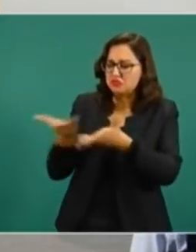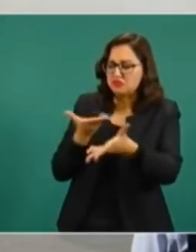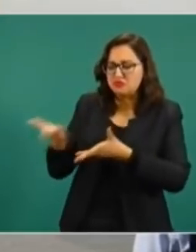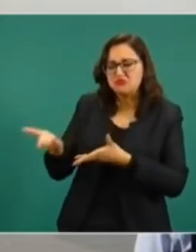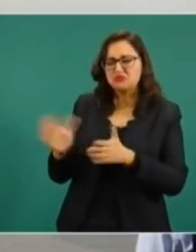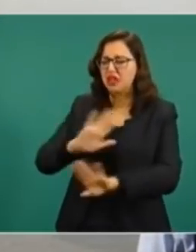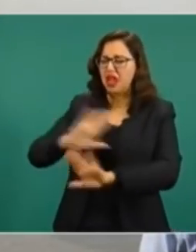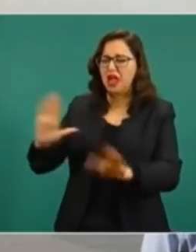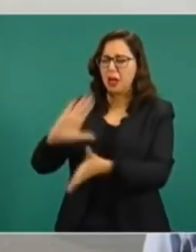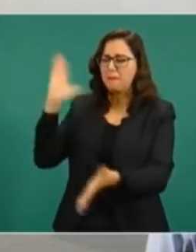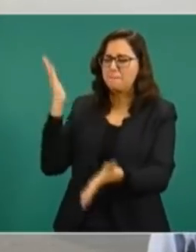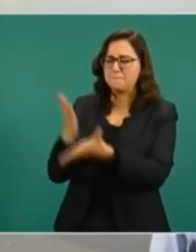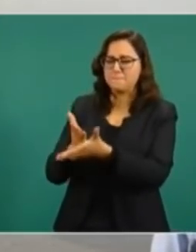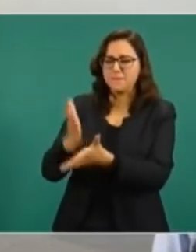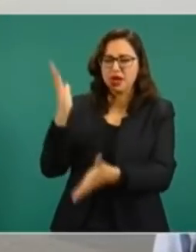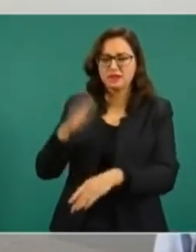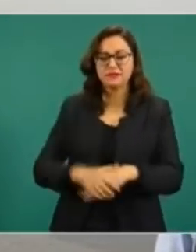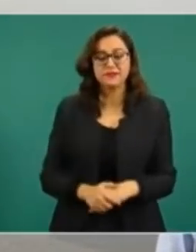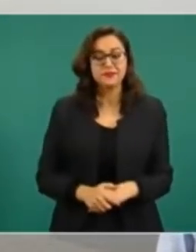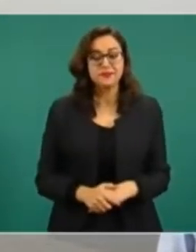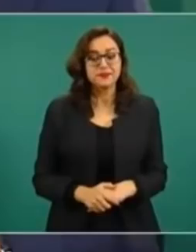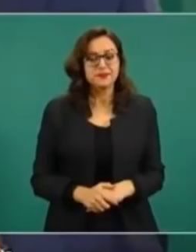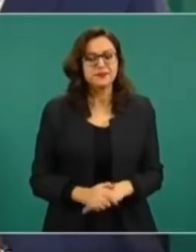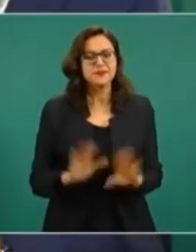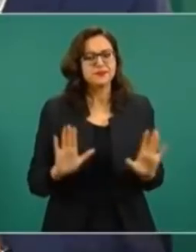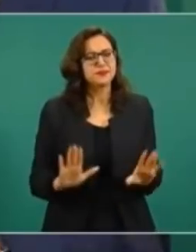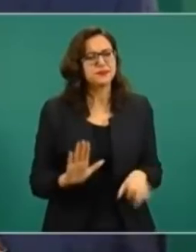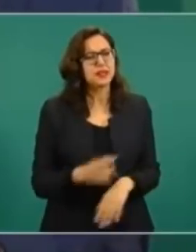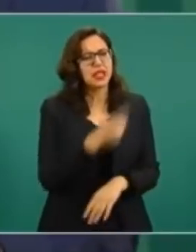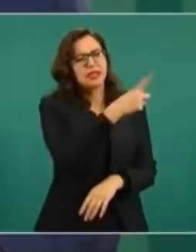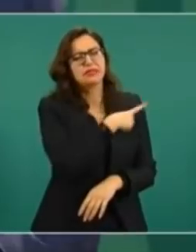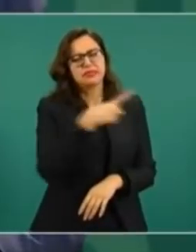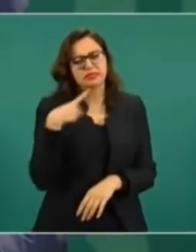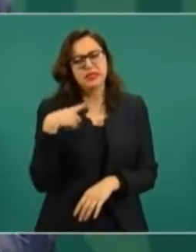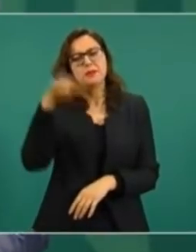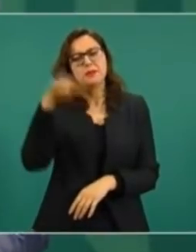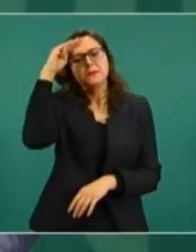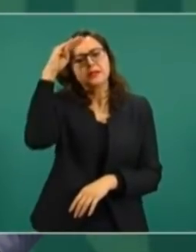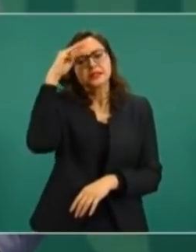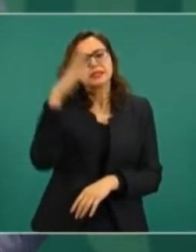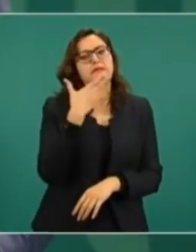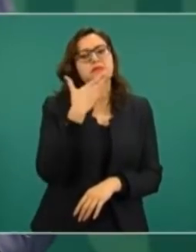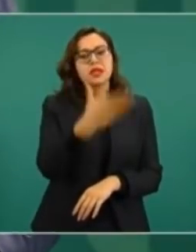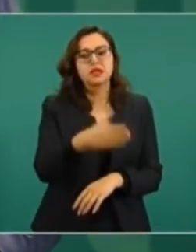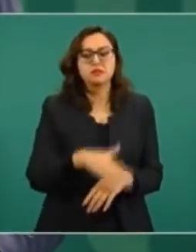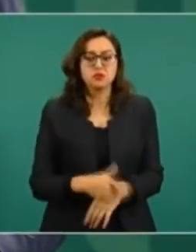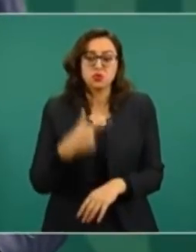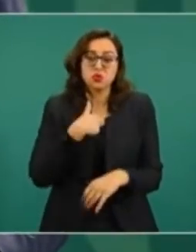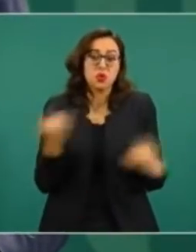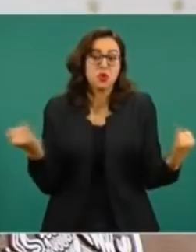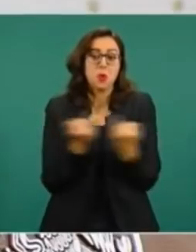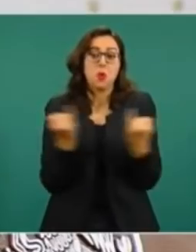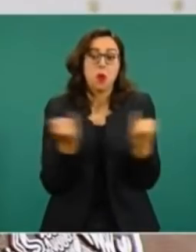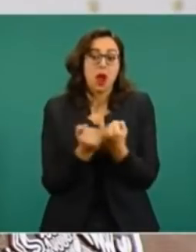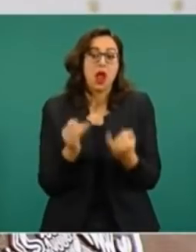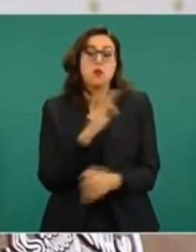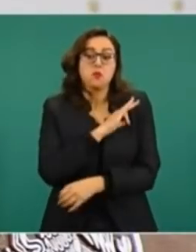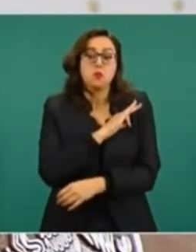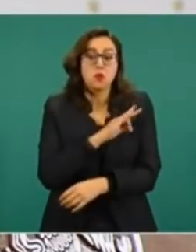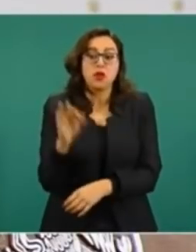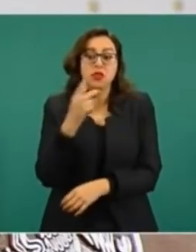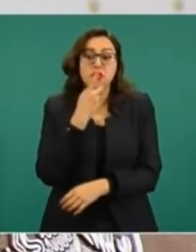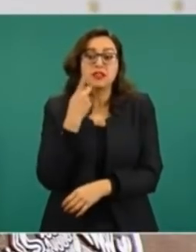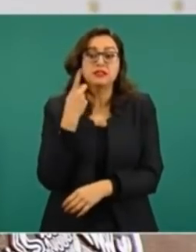grupos delictivos. Sí, ojalá y lo piensen bien, porque yo podría decir también lo mismo. Estamos decepcionados con el